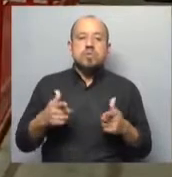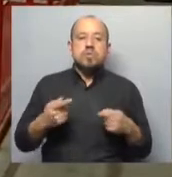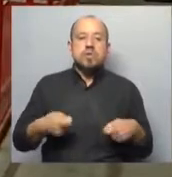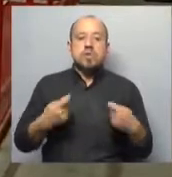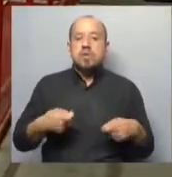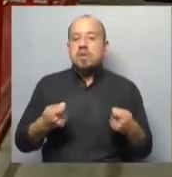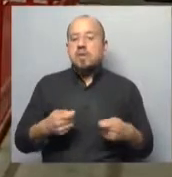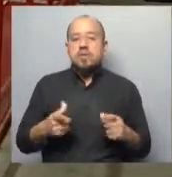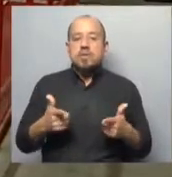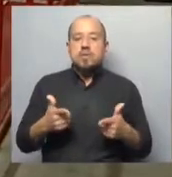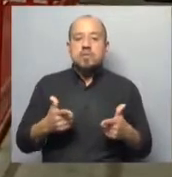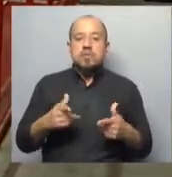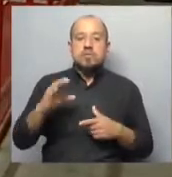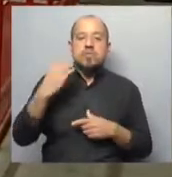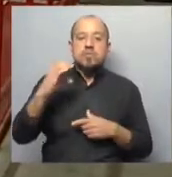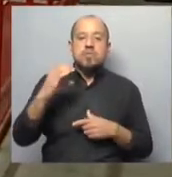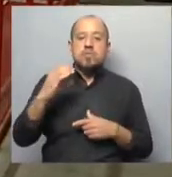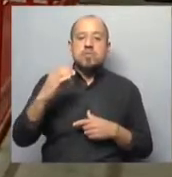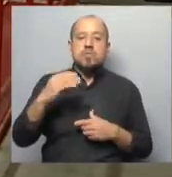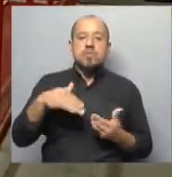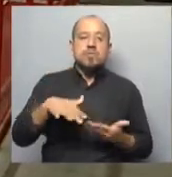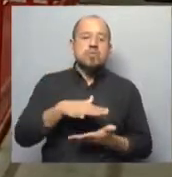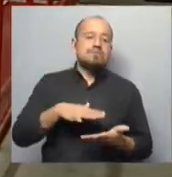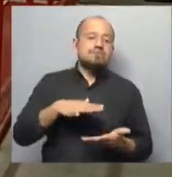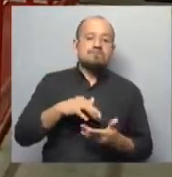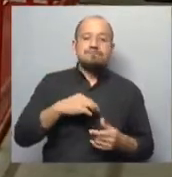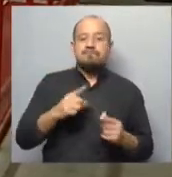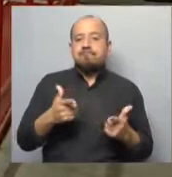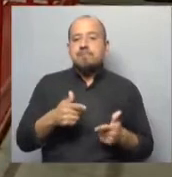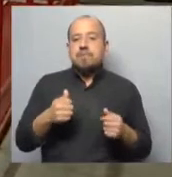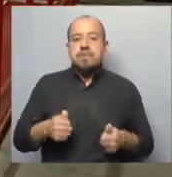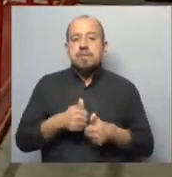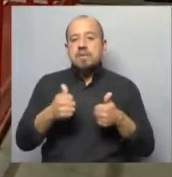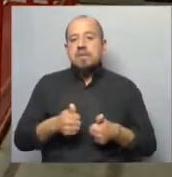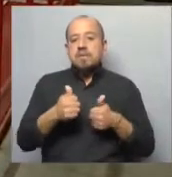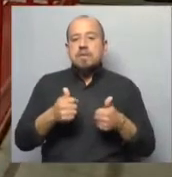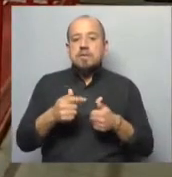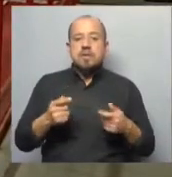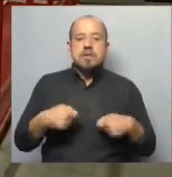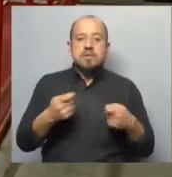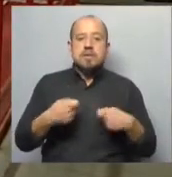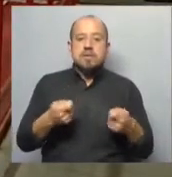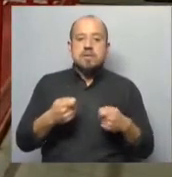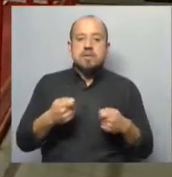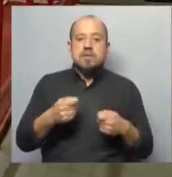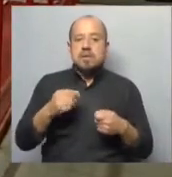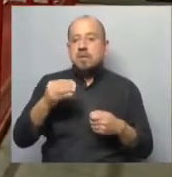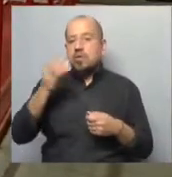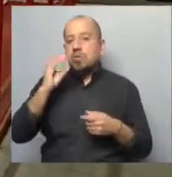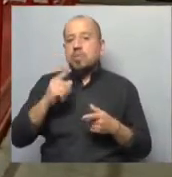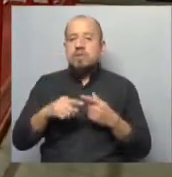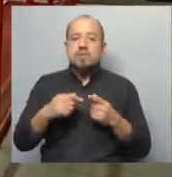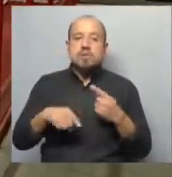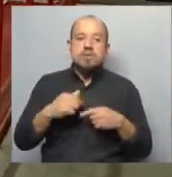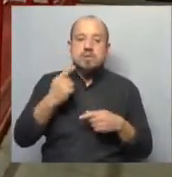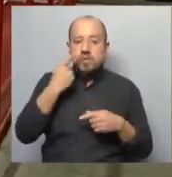cantina. Los clubes de barrio se están quedando sin cantina, muchos. Es una actividad, la cantina de copas, que era la tradicional, y